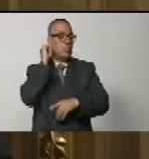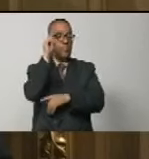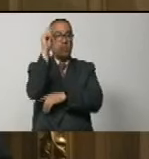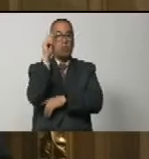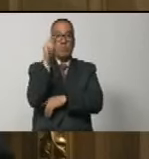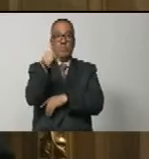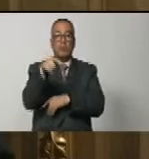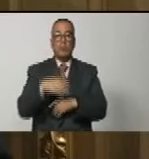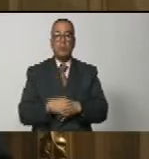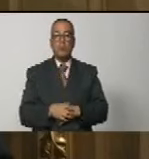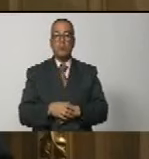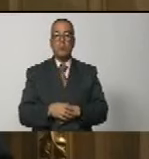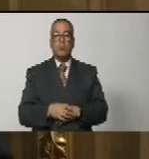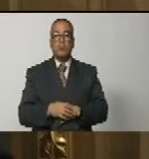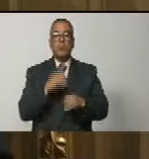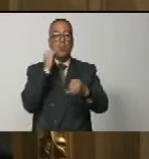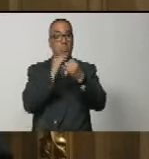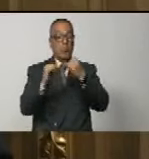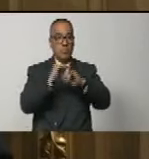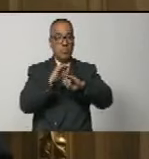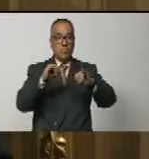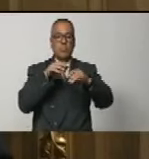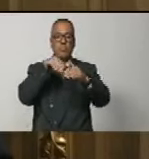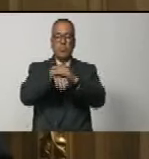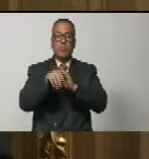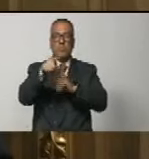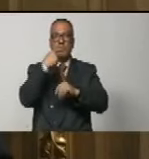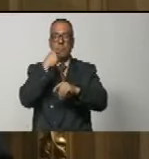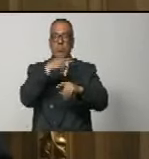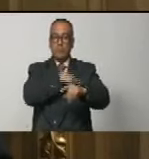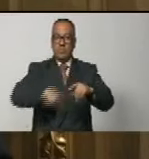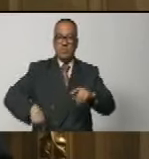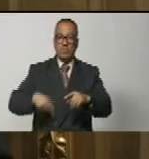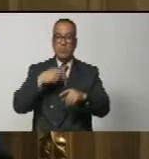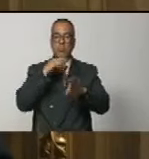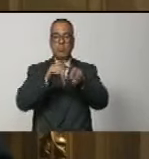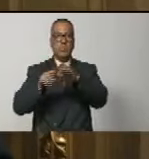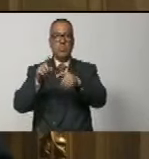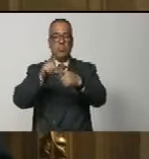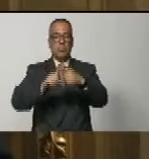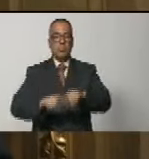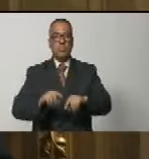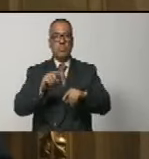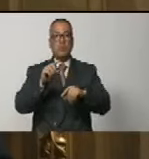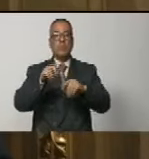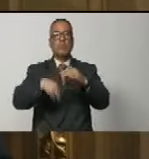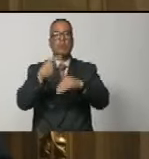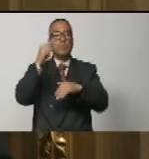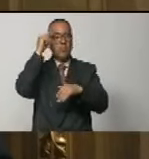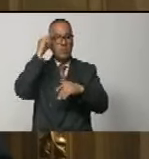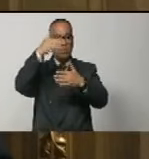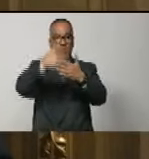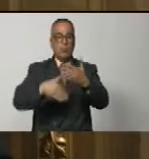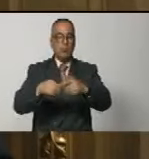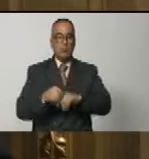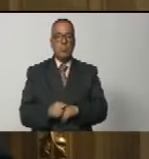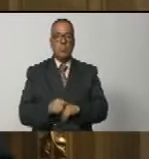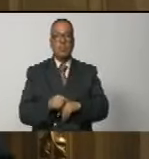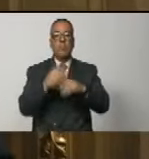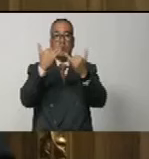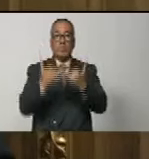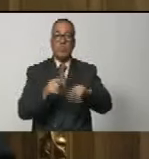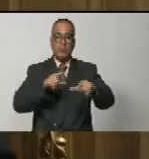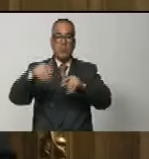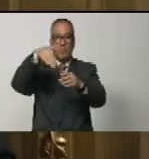diputados indicados en lista anexa. Finalizadas las intervenciones, el presidente solicitó de la secretaria la lectura de la propuesta del orden del día, la cual una vez